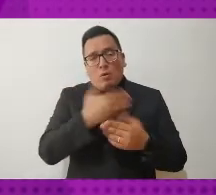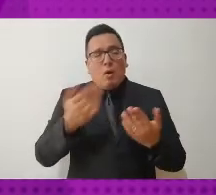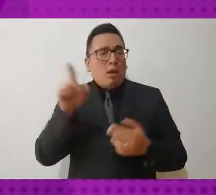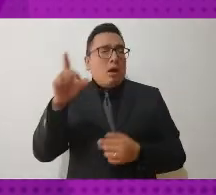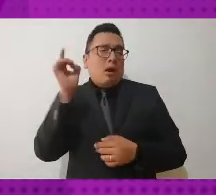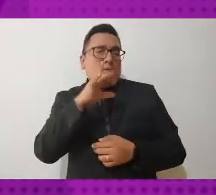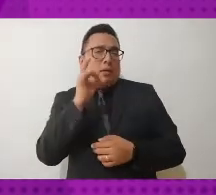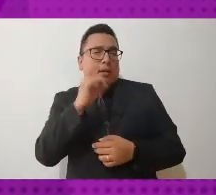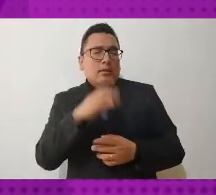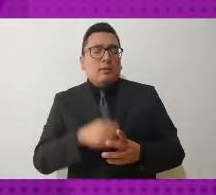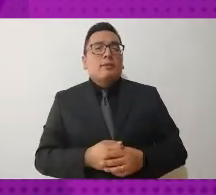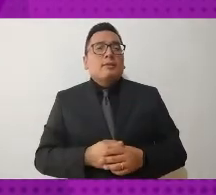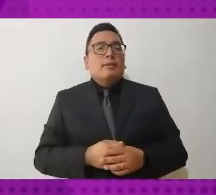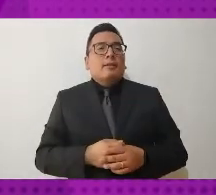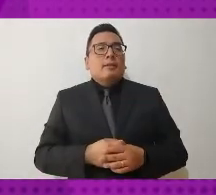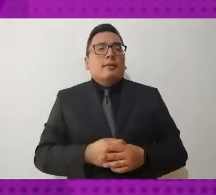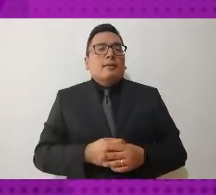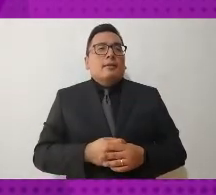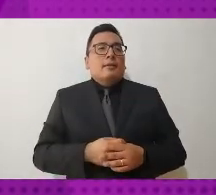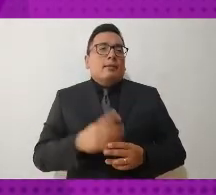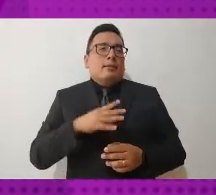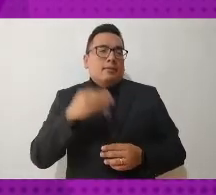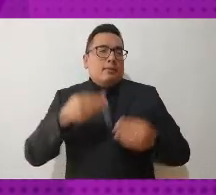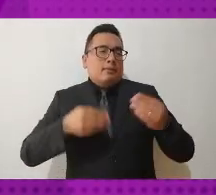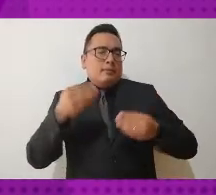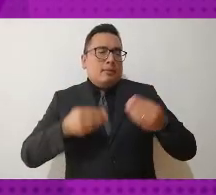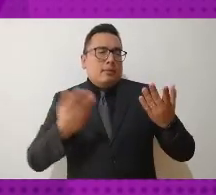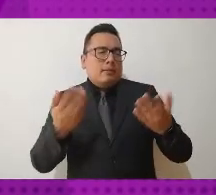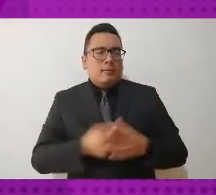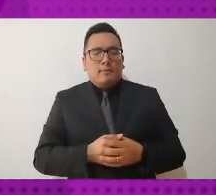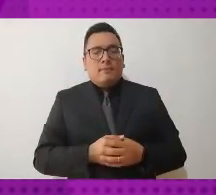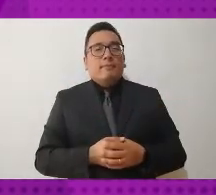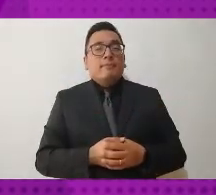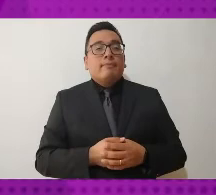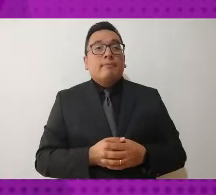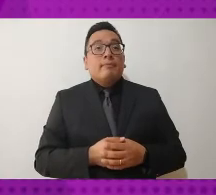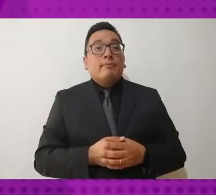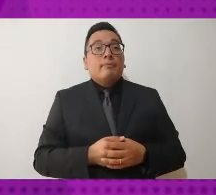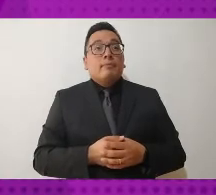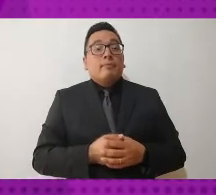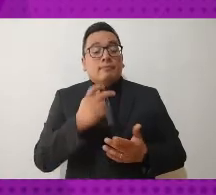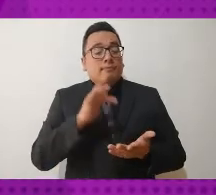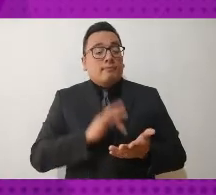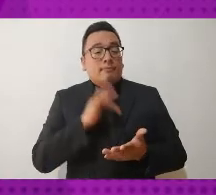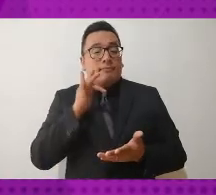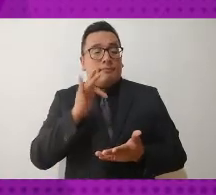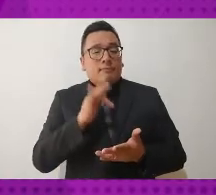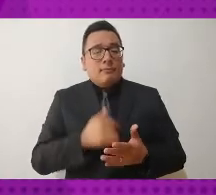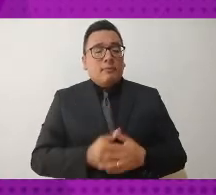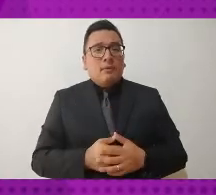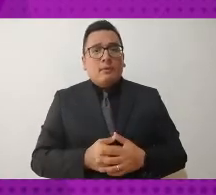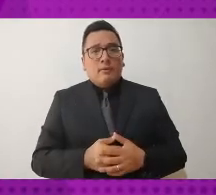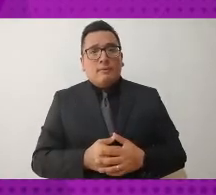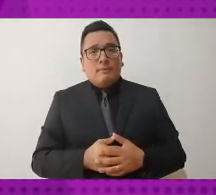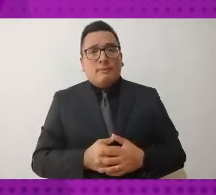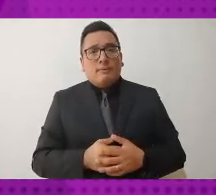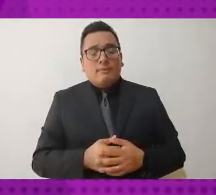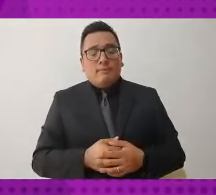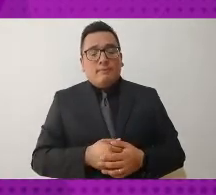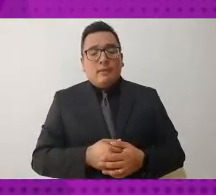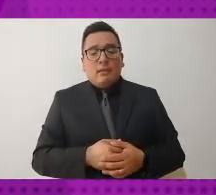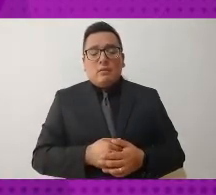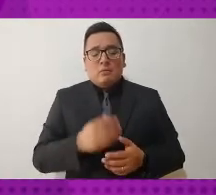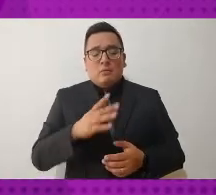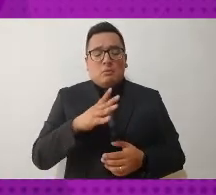en Aguascalientes ejerciendo la función magistral a nivel nacional te agradezco mucho por este tiempo que nos has dado nos has